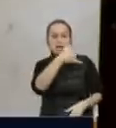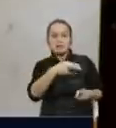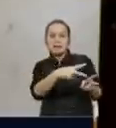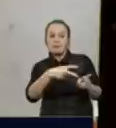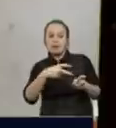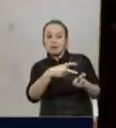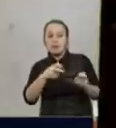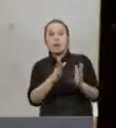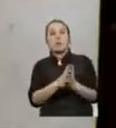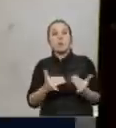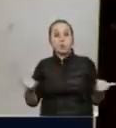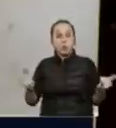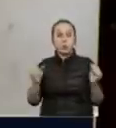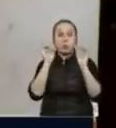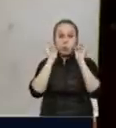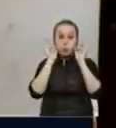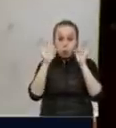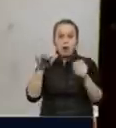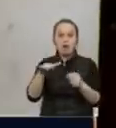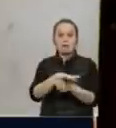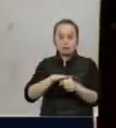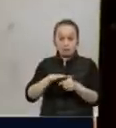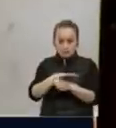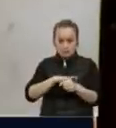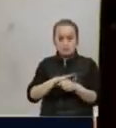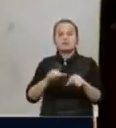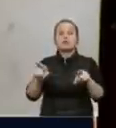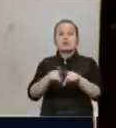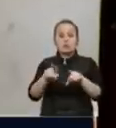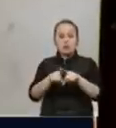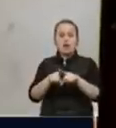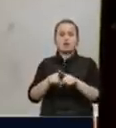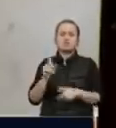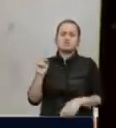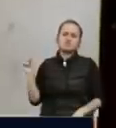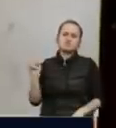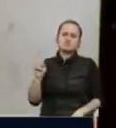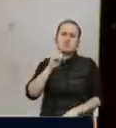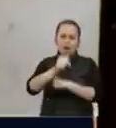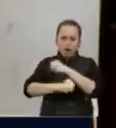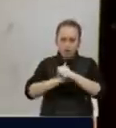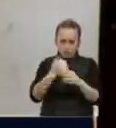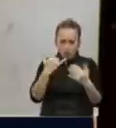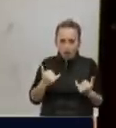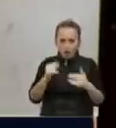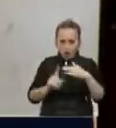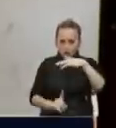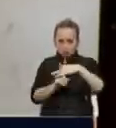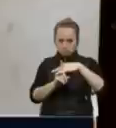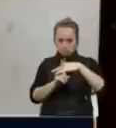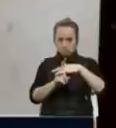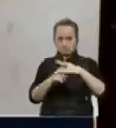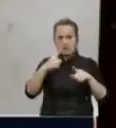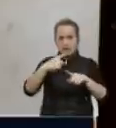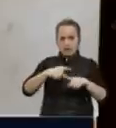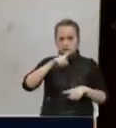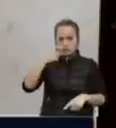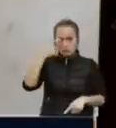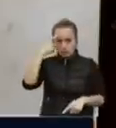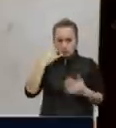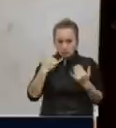de mucha gravedad y de mucha gravedad igualmente por décadas. Este no es un problema del gobierno pasado ni del